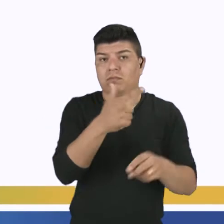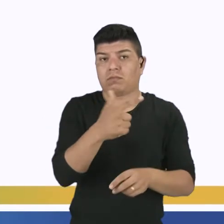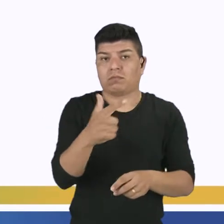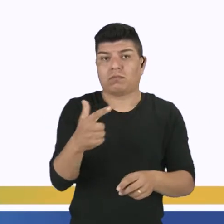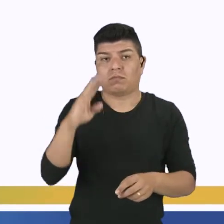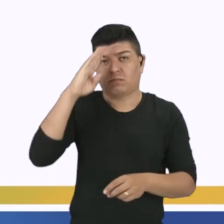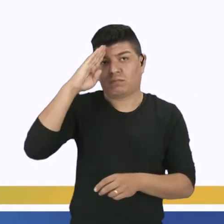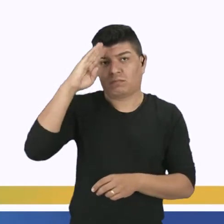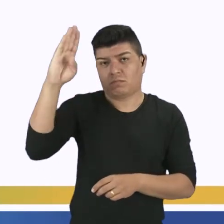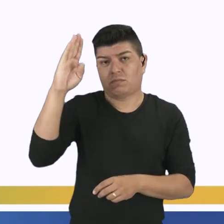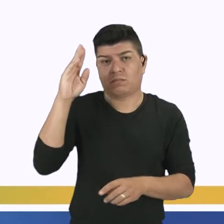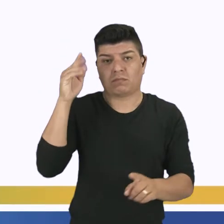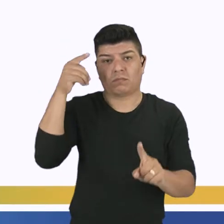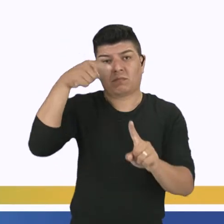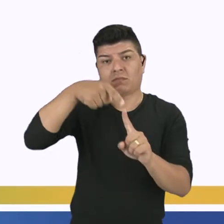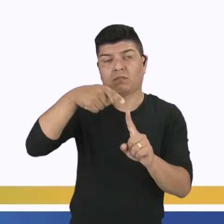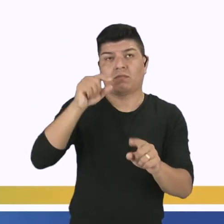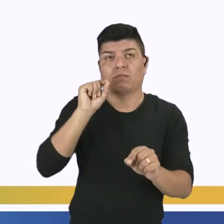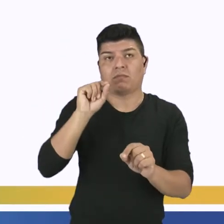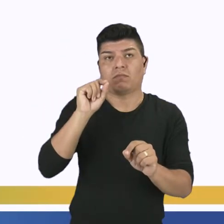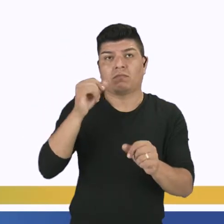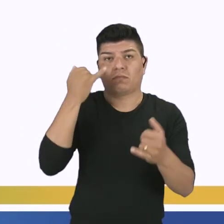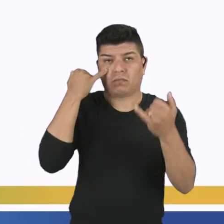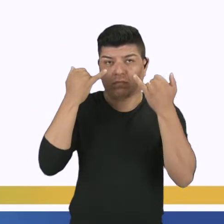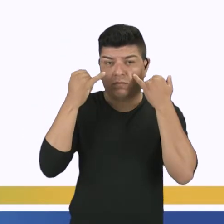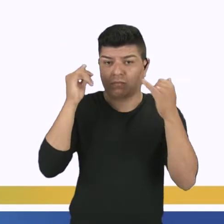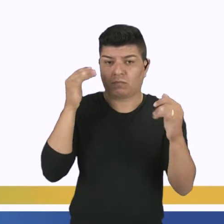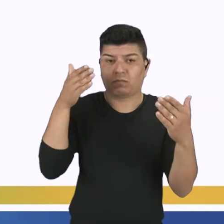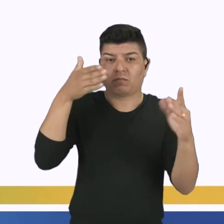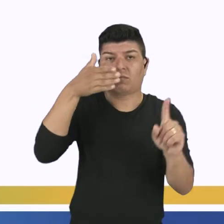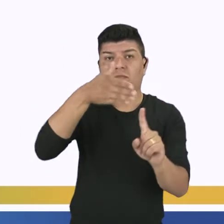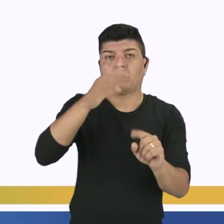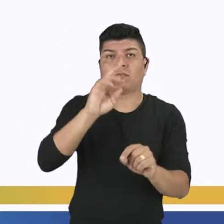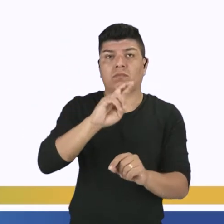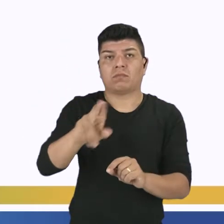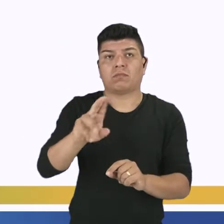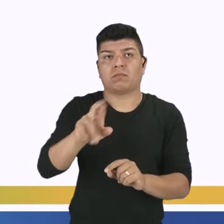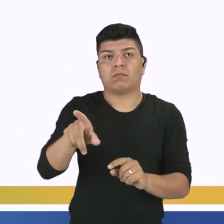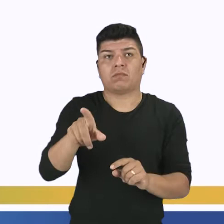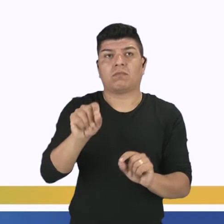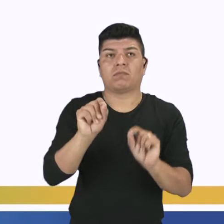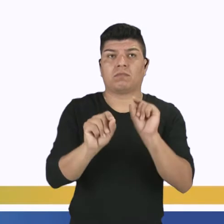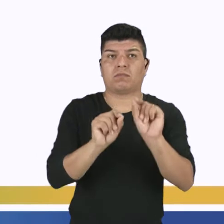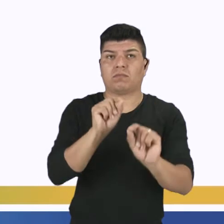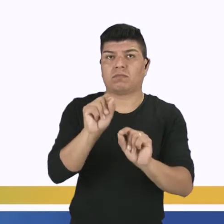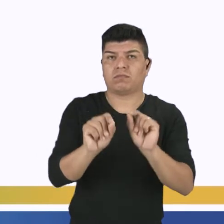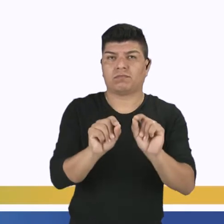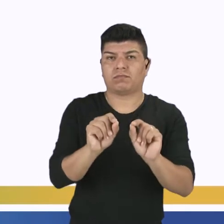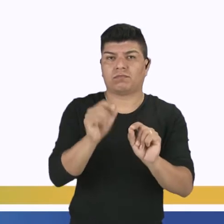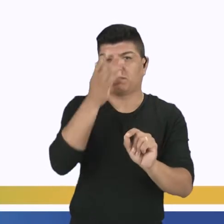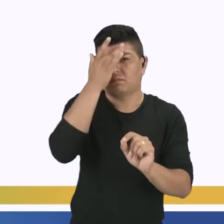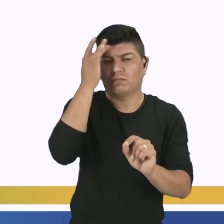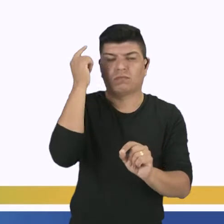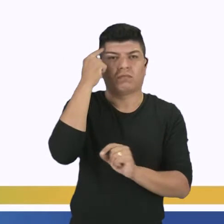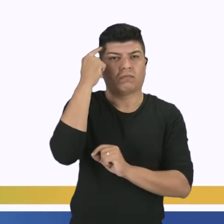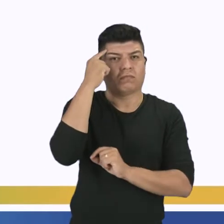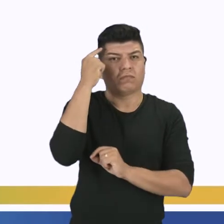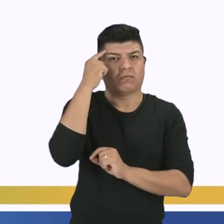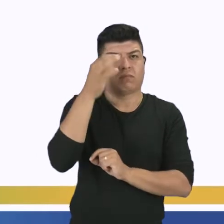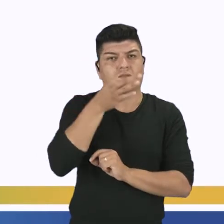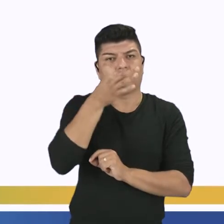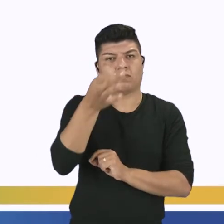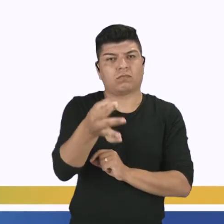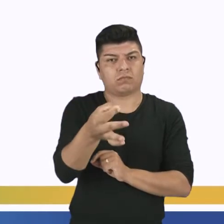como principal foco los hechos de la noticia en sí, sino que hacer con que la persona piense e